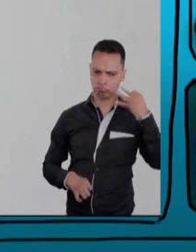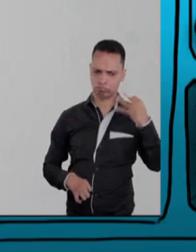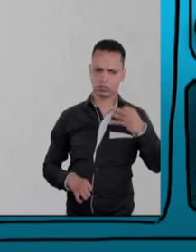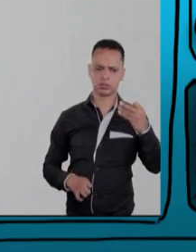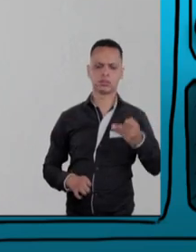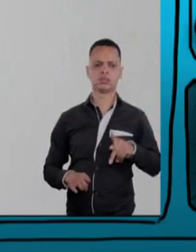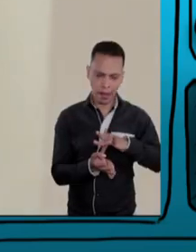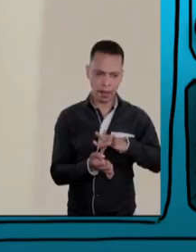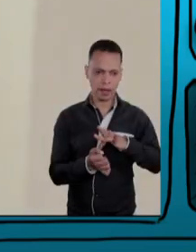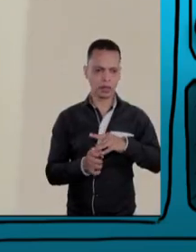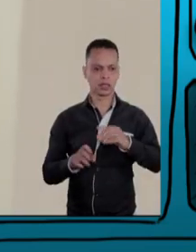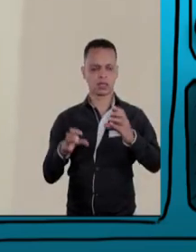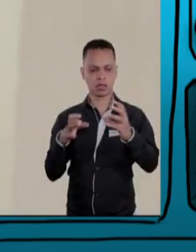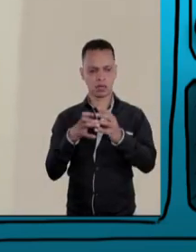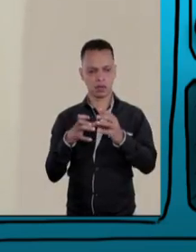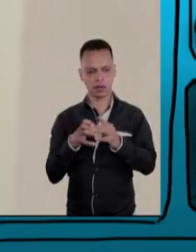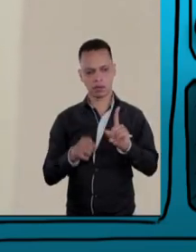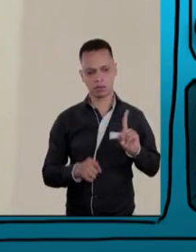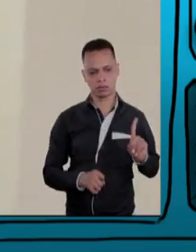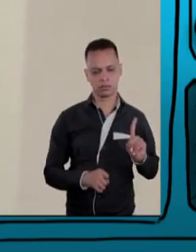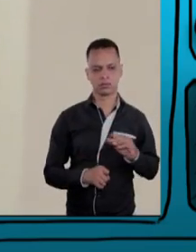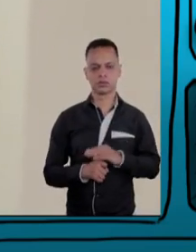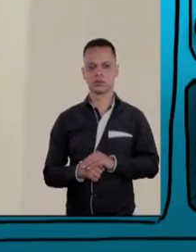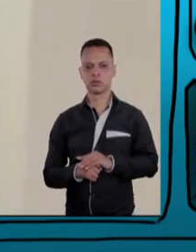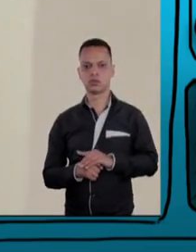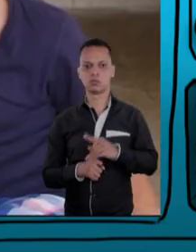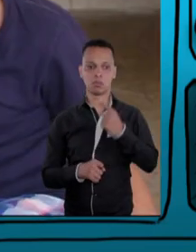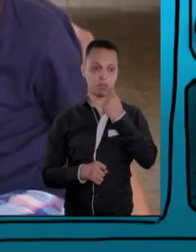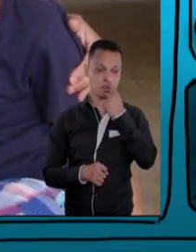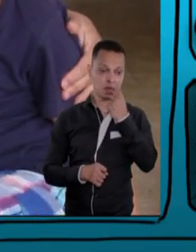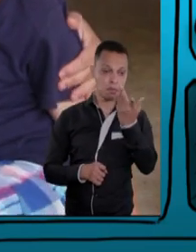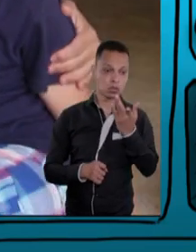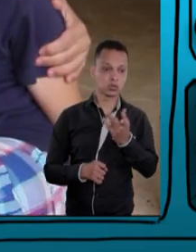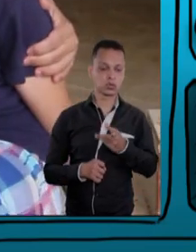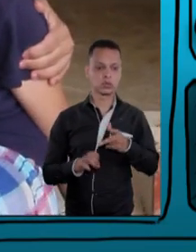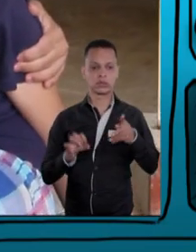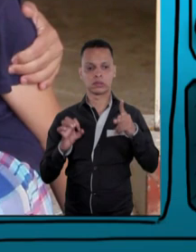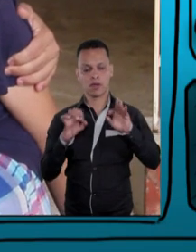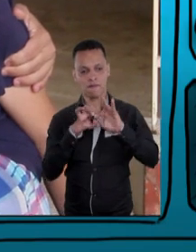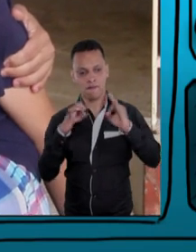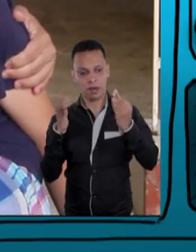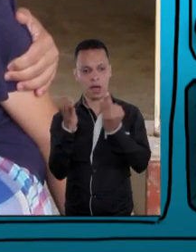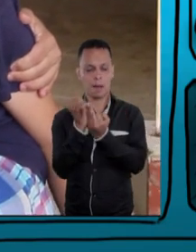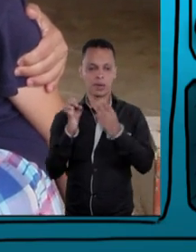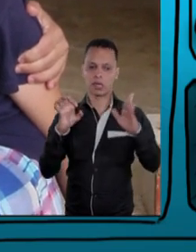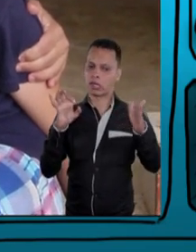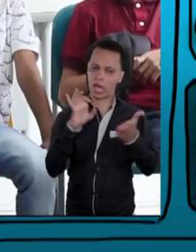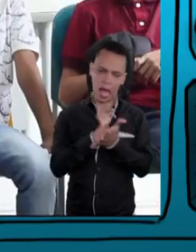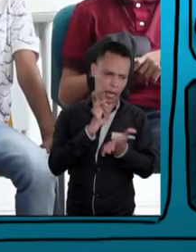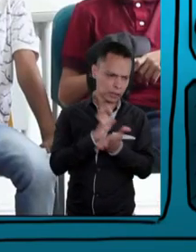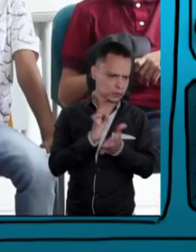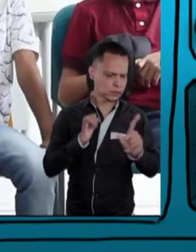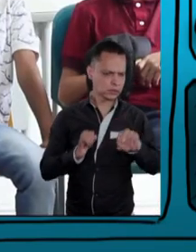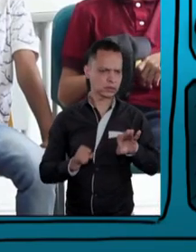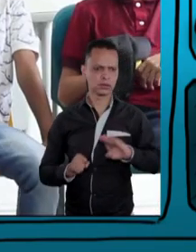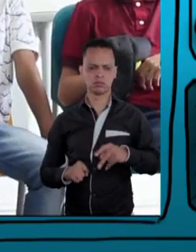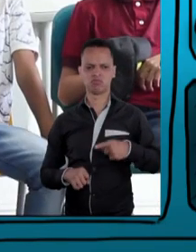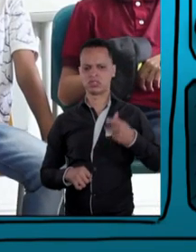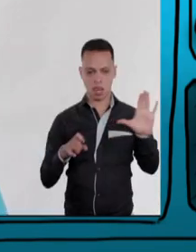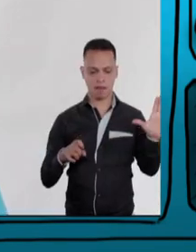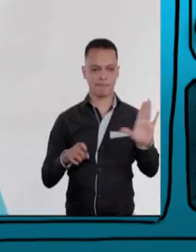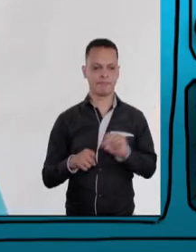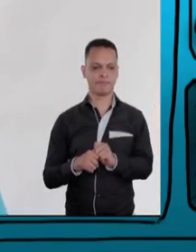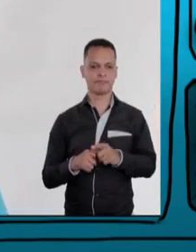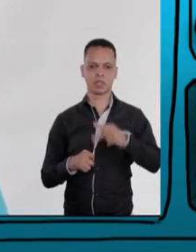mucha vulneración. En esta comuna, pues vemos cómo el maltrato intrafamiliar sigue siendo una constante. Son